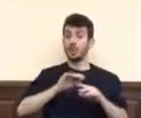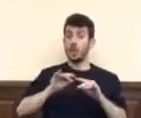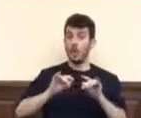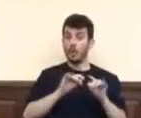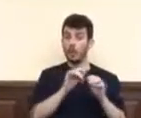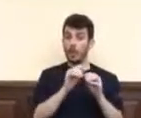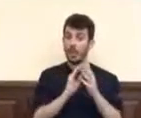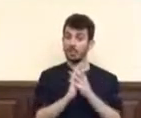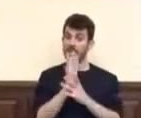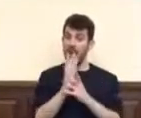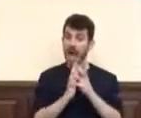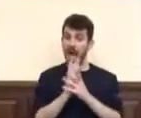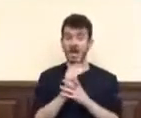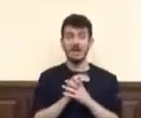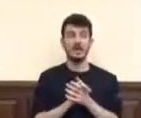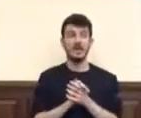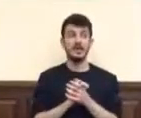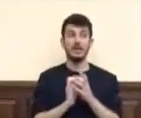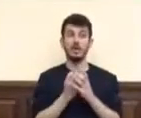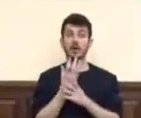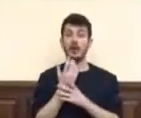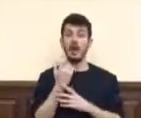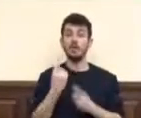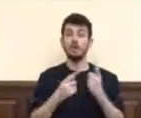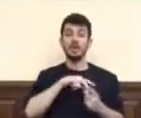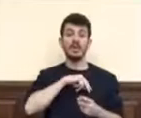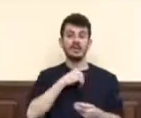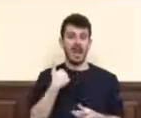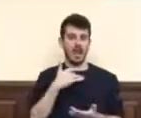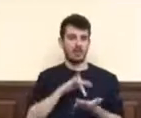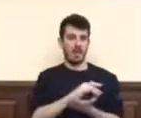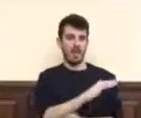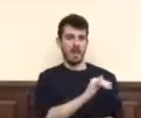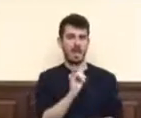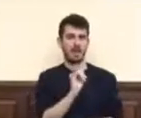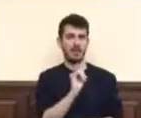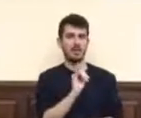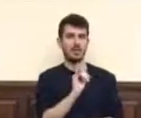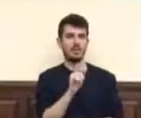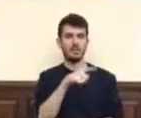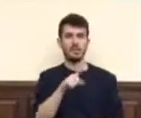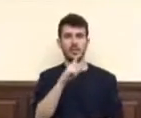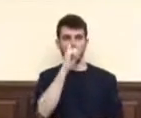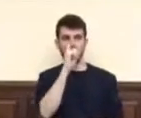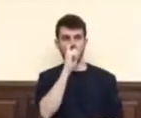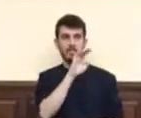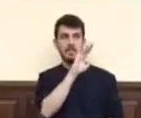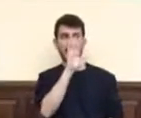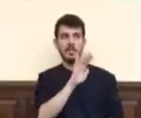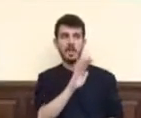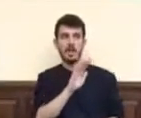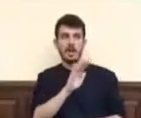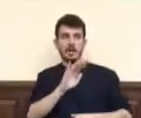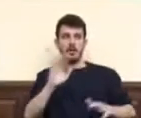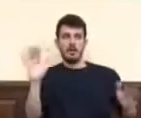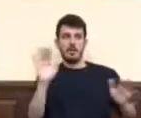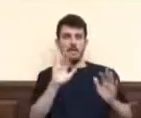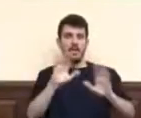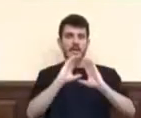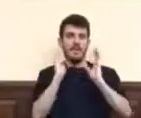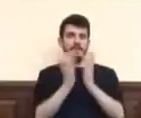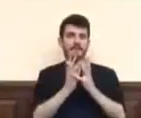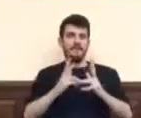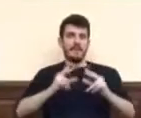algunos concejales y concejalas ya estaban aquí y lo recordarán, parecía que iba a venir un apocalipsis con la